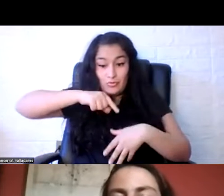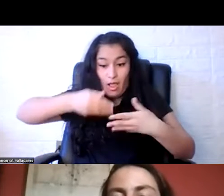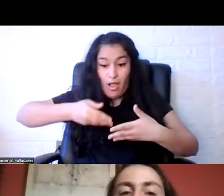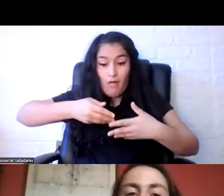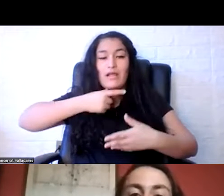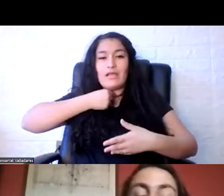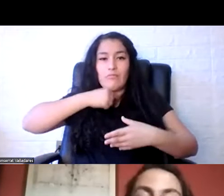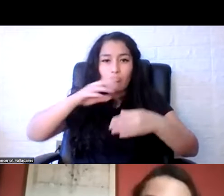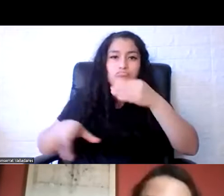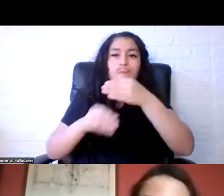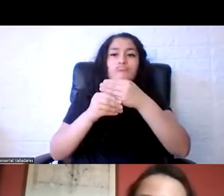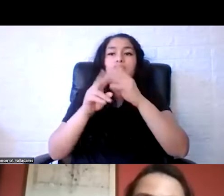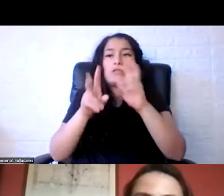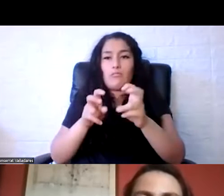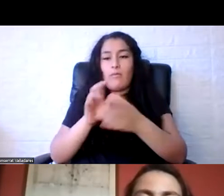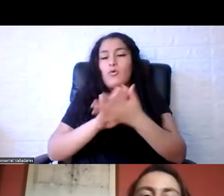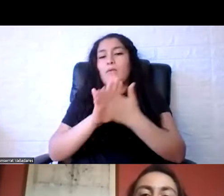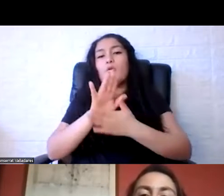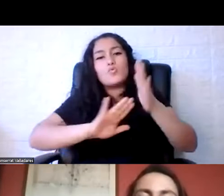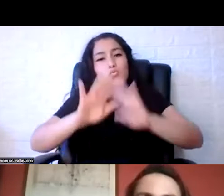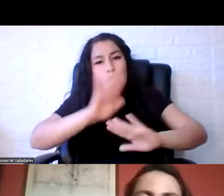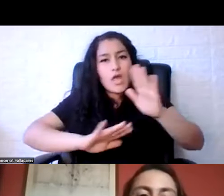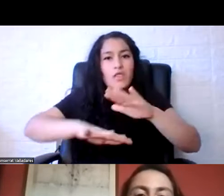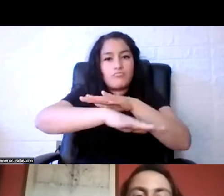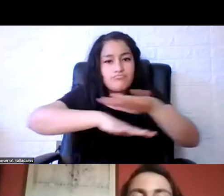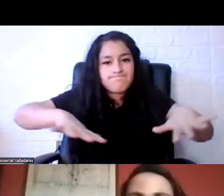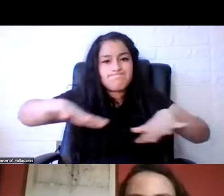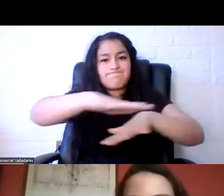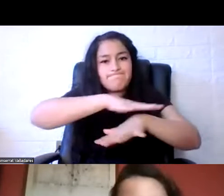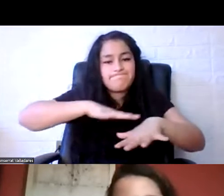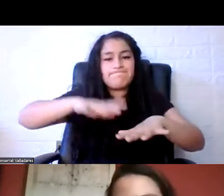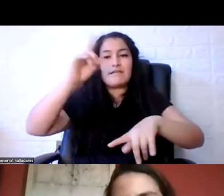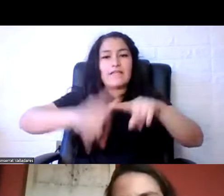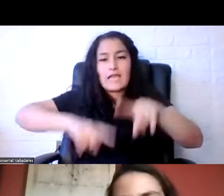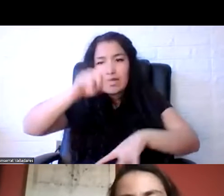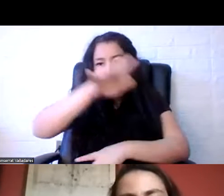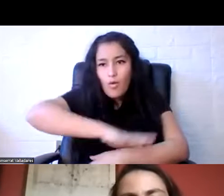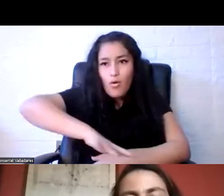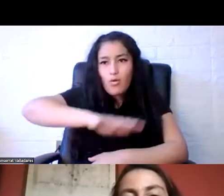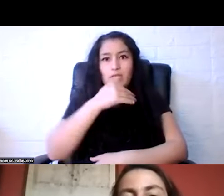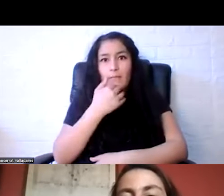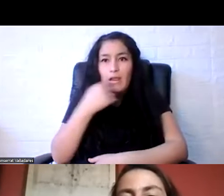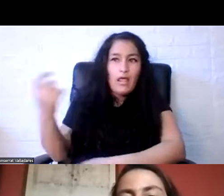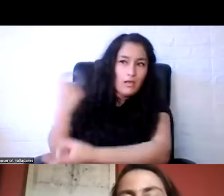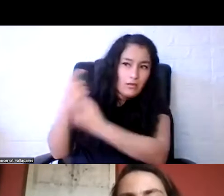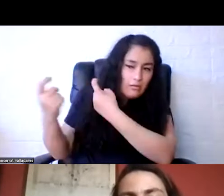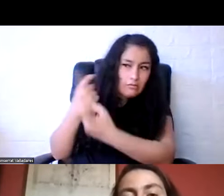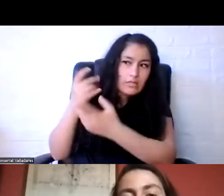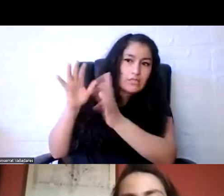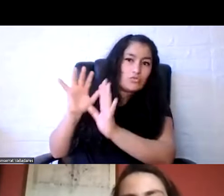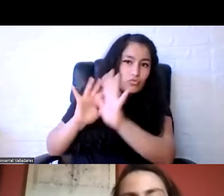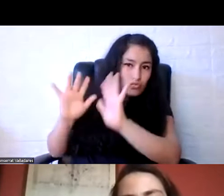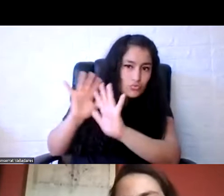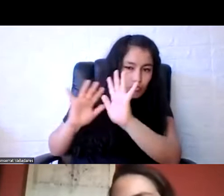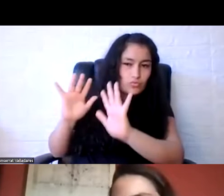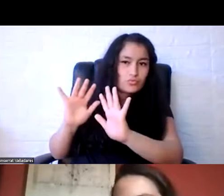tiene que ver con el cuidado del territorio, ¿no es cierto?, con la sobrecarga, sobre las amenazas que ya estábamos hablando, pero también buscando